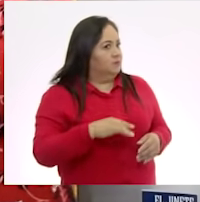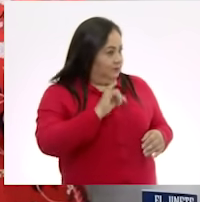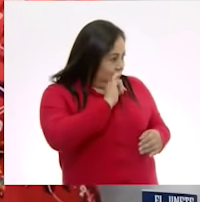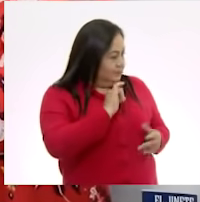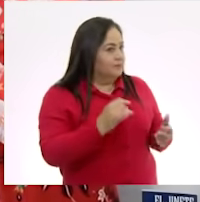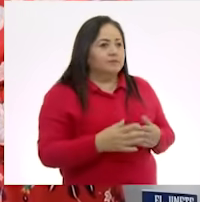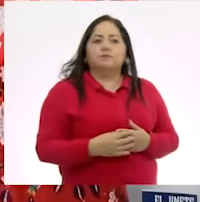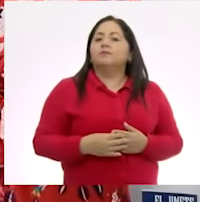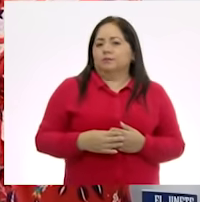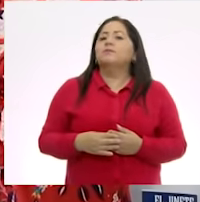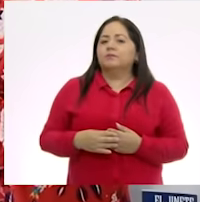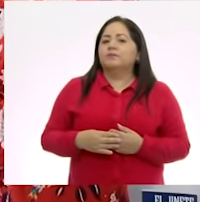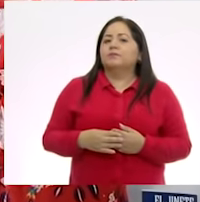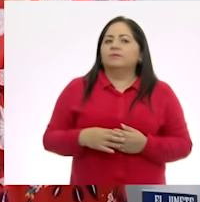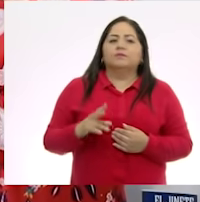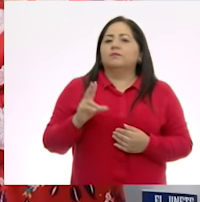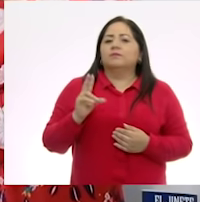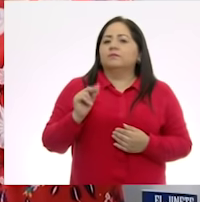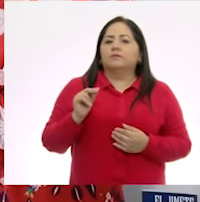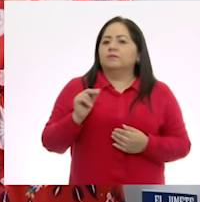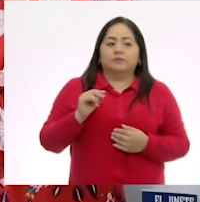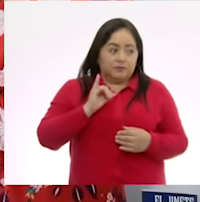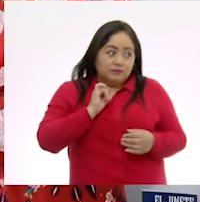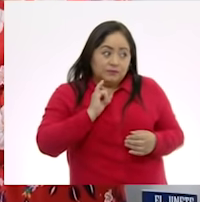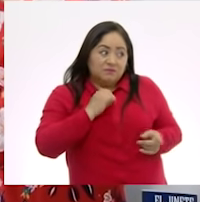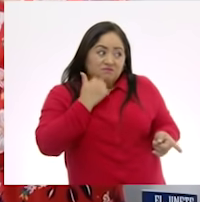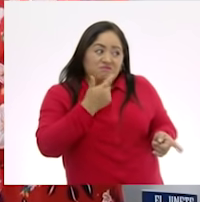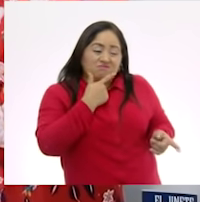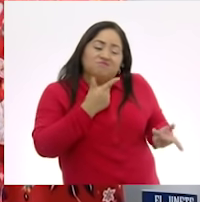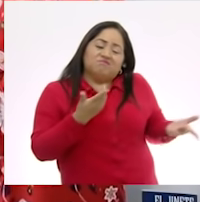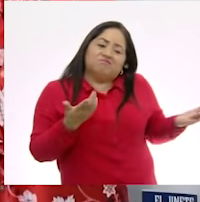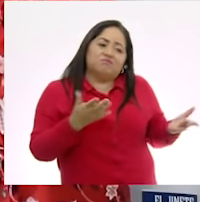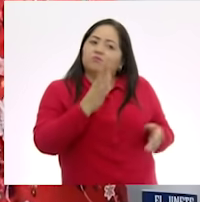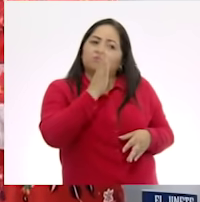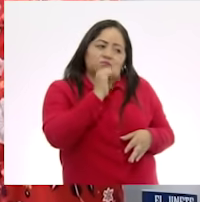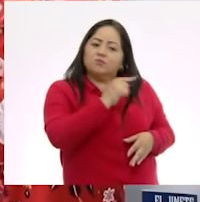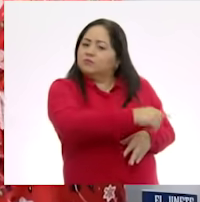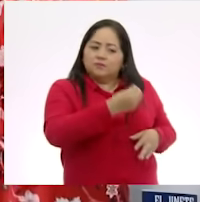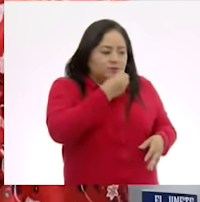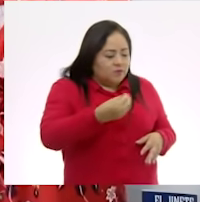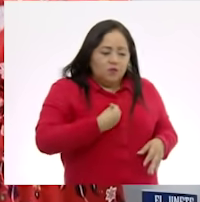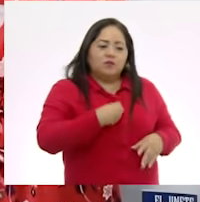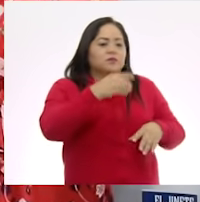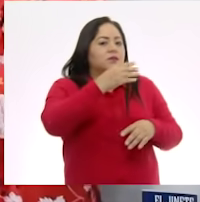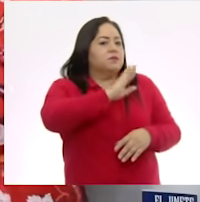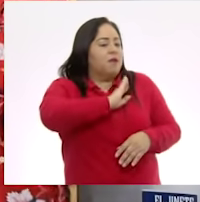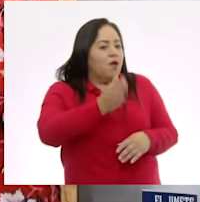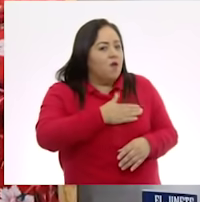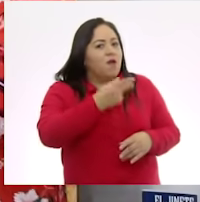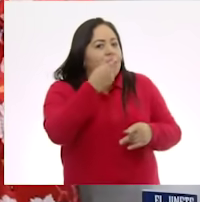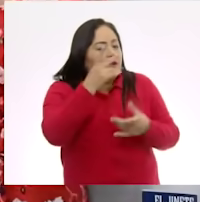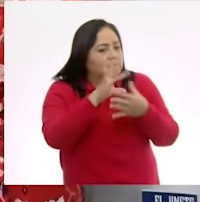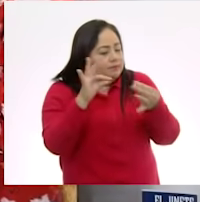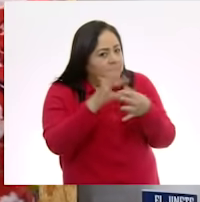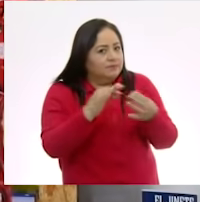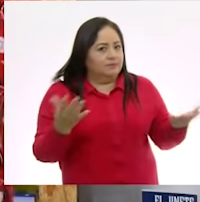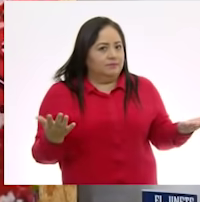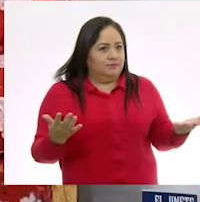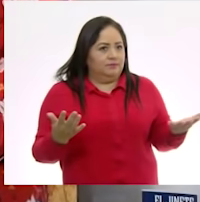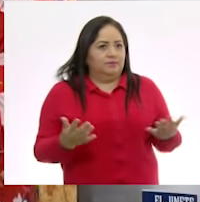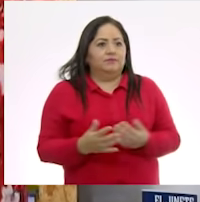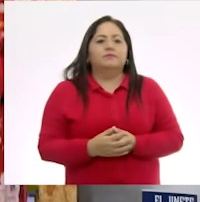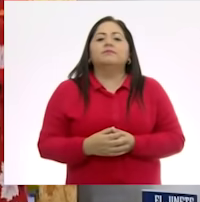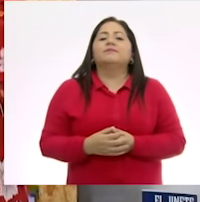acuerdo? No, no mucho. Quería en inglés. Bueno, no, pues tradúzcalo, tradúzcalo al español. A ver, ustedes, bueno,